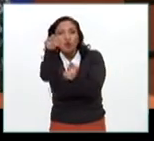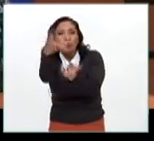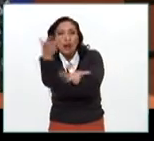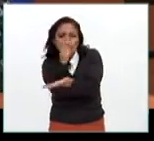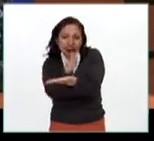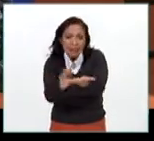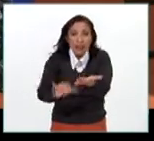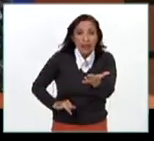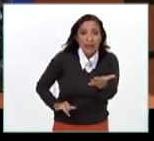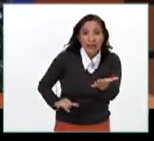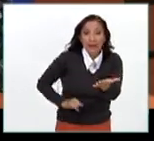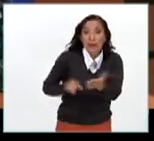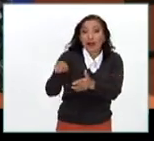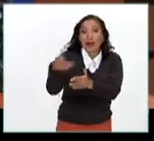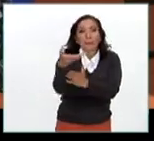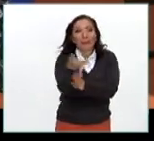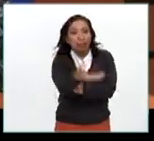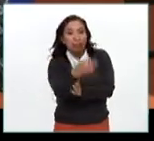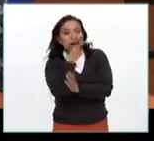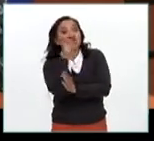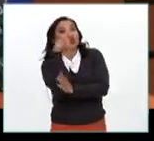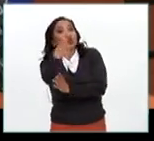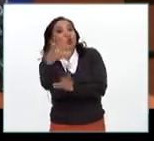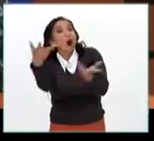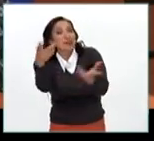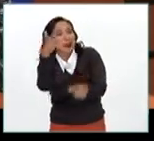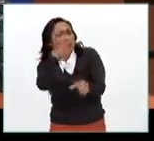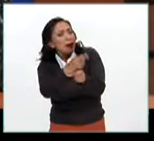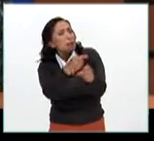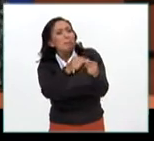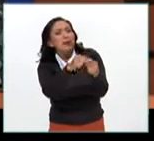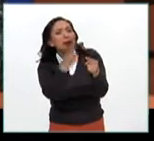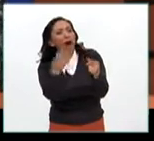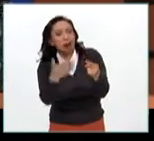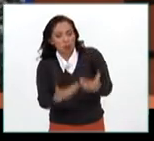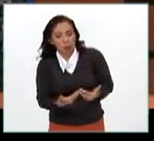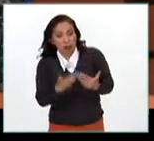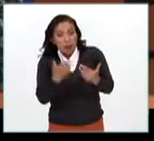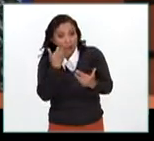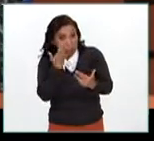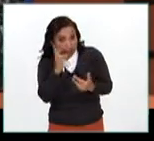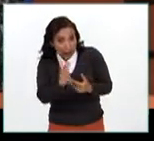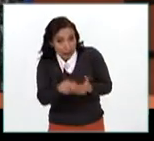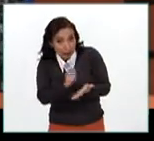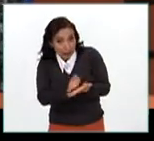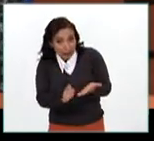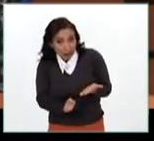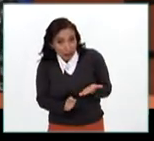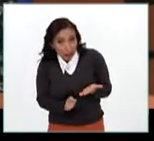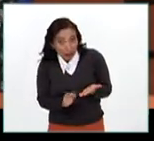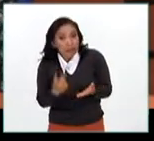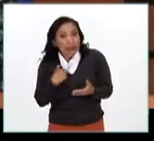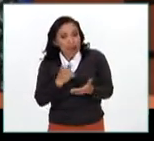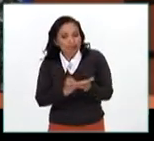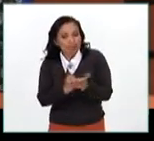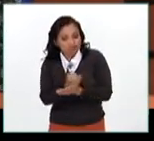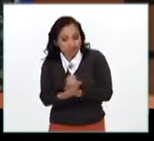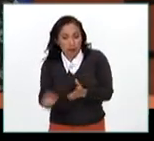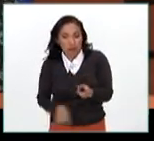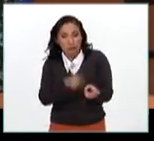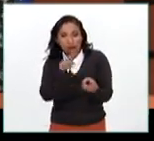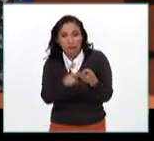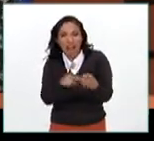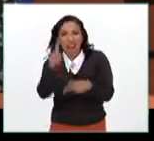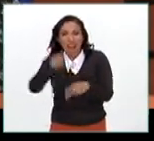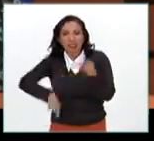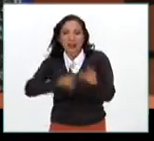ejercicios. Es muy interesante porque lo que nos pide es identificar primero que existe esa motivación y que bueno, nosotros estamos ya decididos. Luego